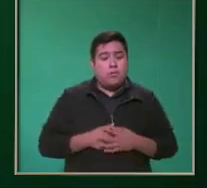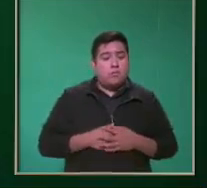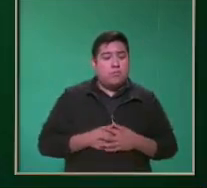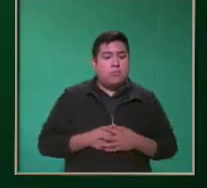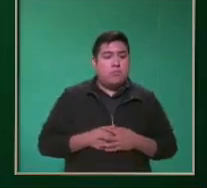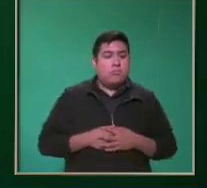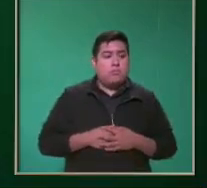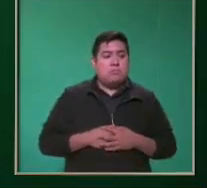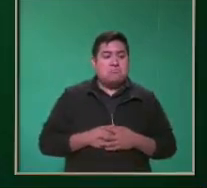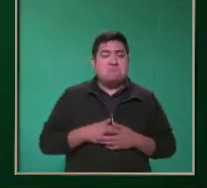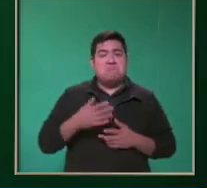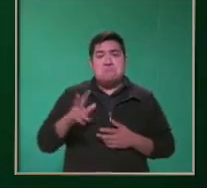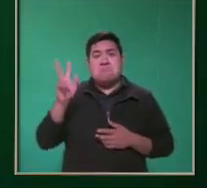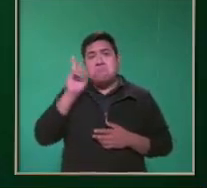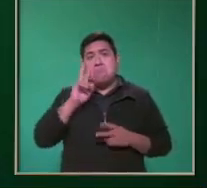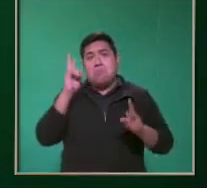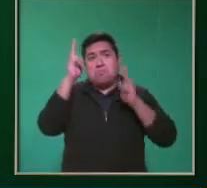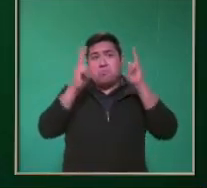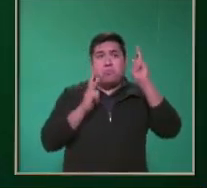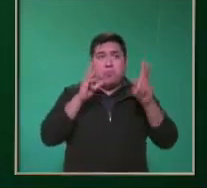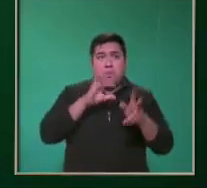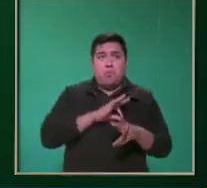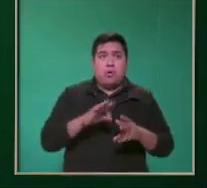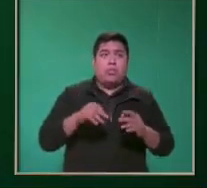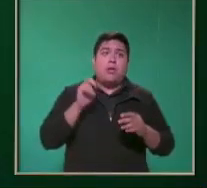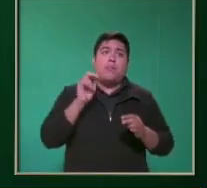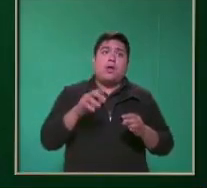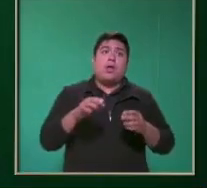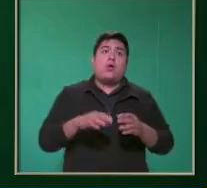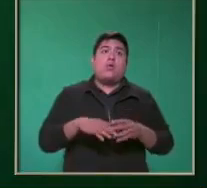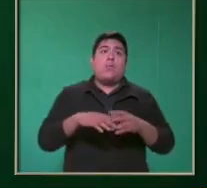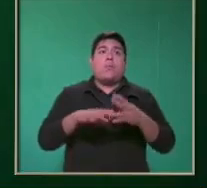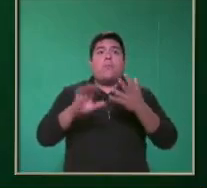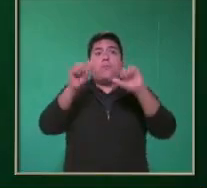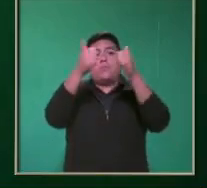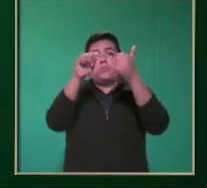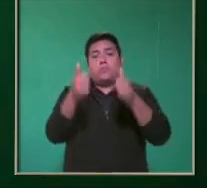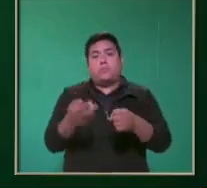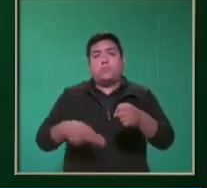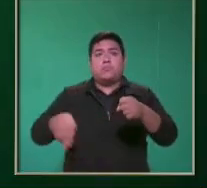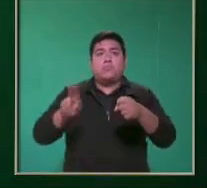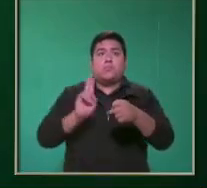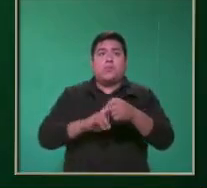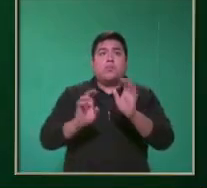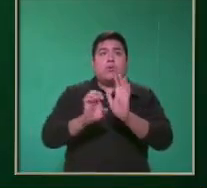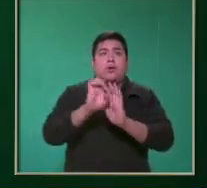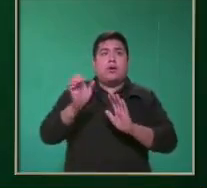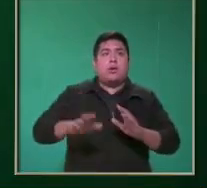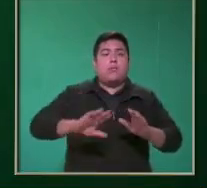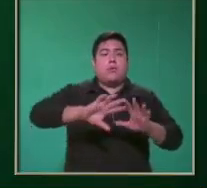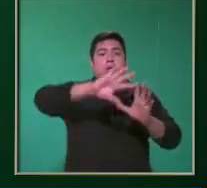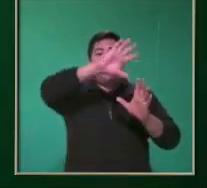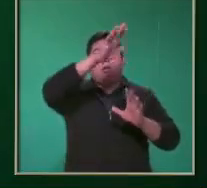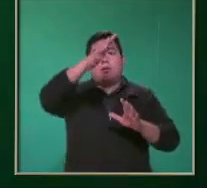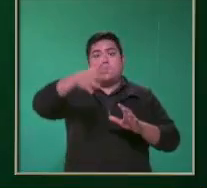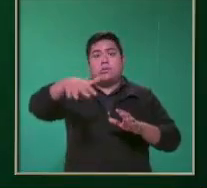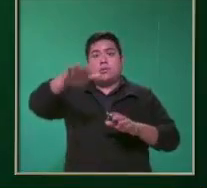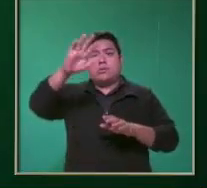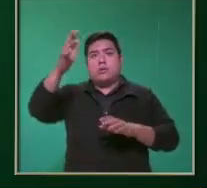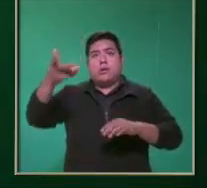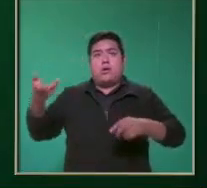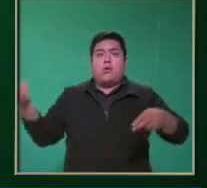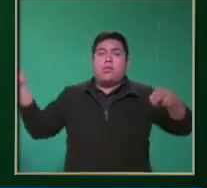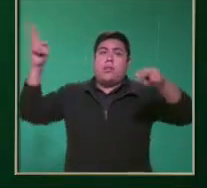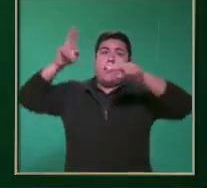idea recorrerlos. Tenemos también los monumentos naturales, como la Sierra de la Silla. Ese